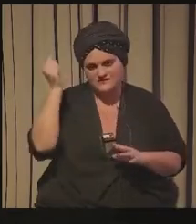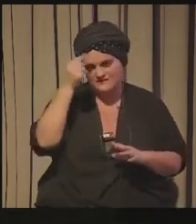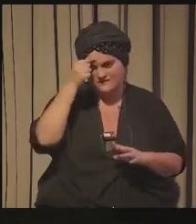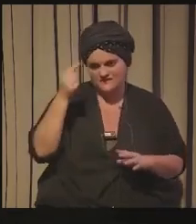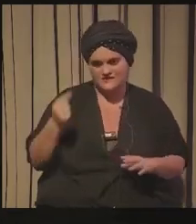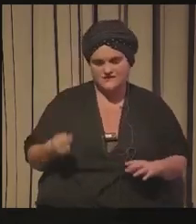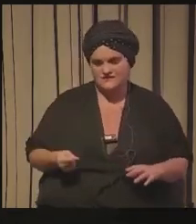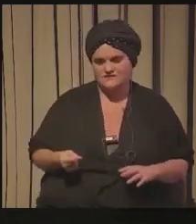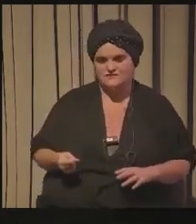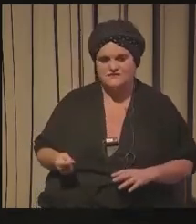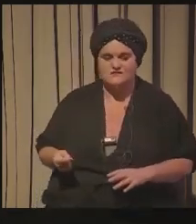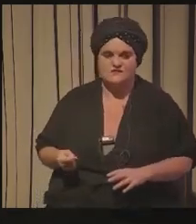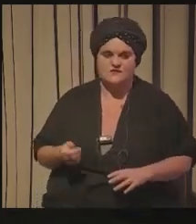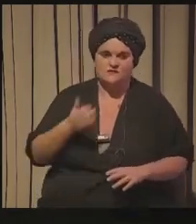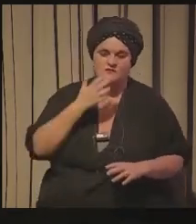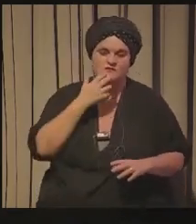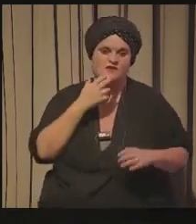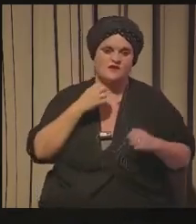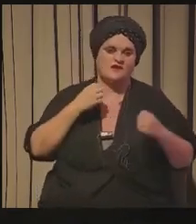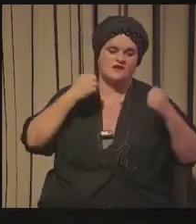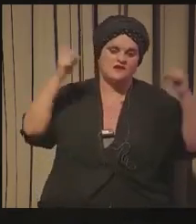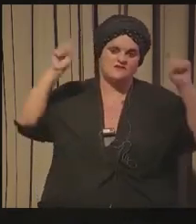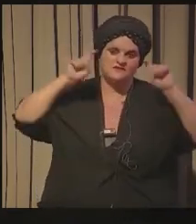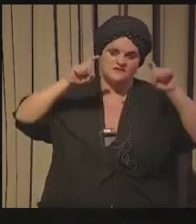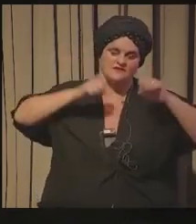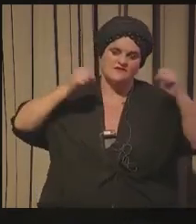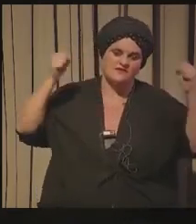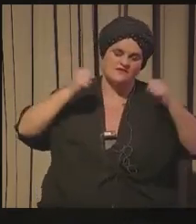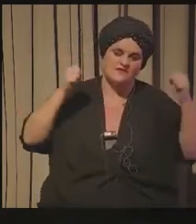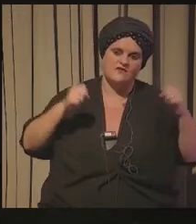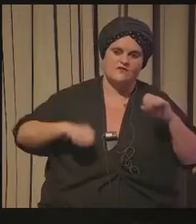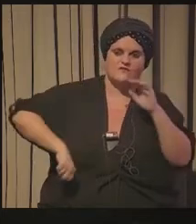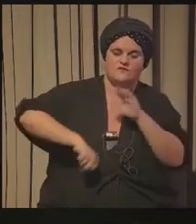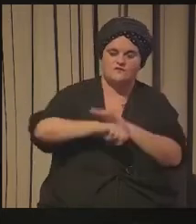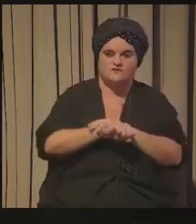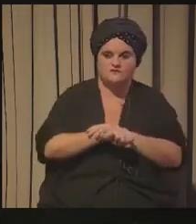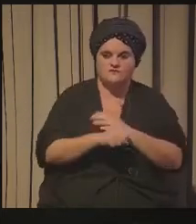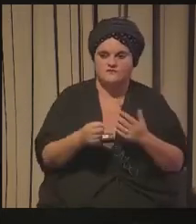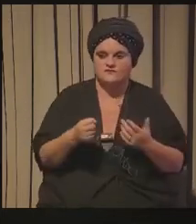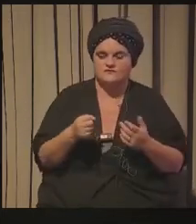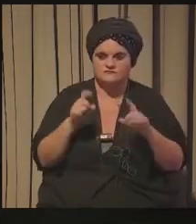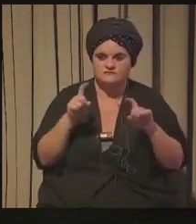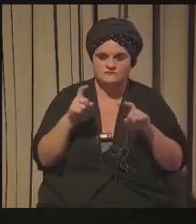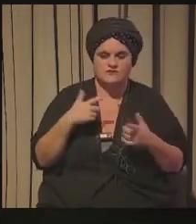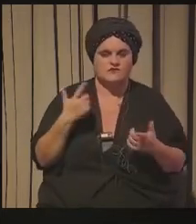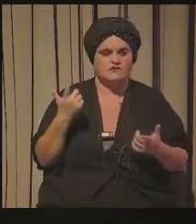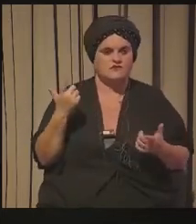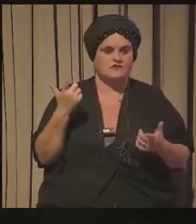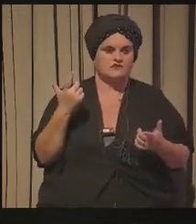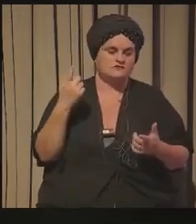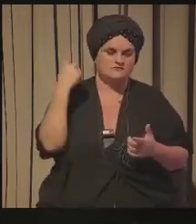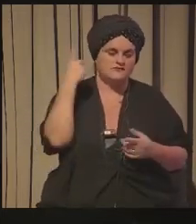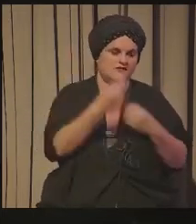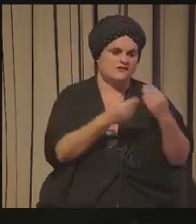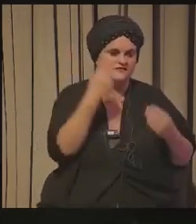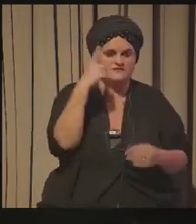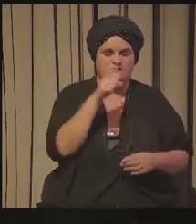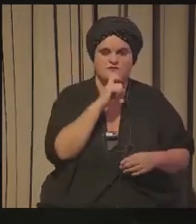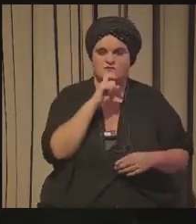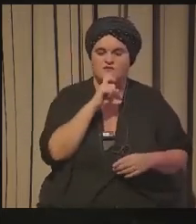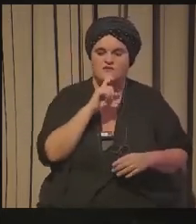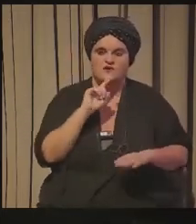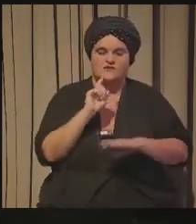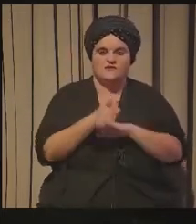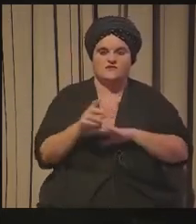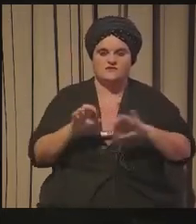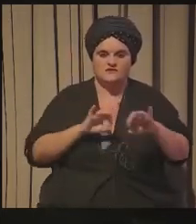hacer. El entrenador de fútbol enseña destrezas. Él o ella sabe cómo hacerlo. El director del teatro en el